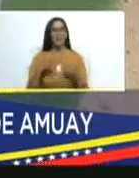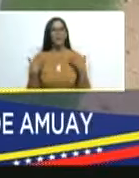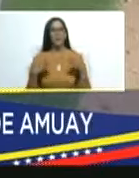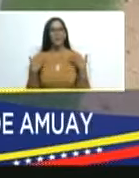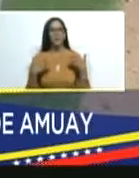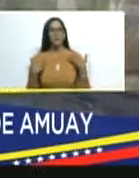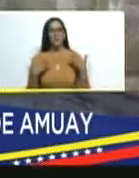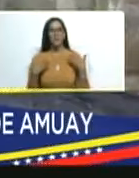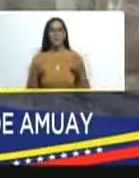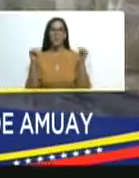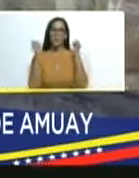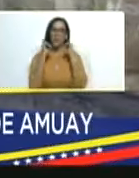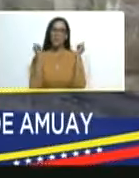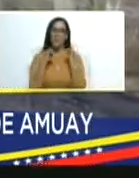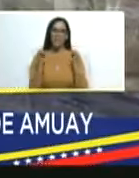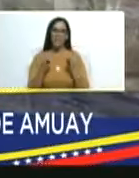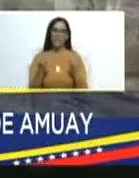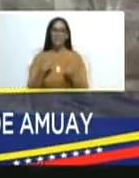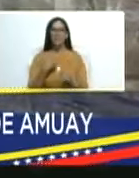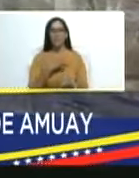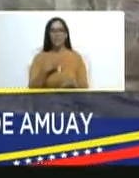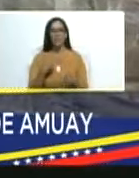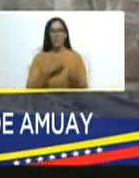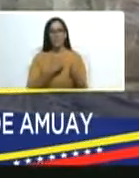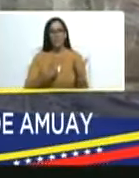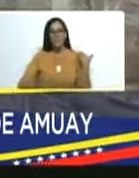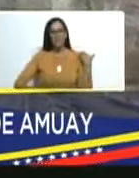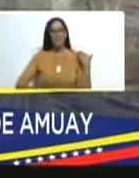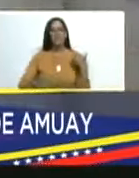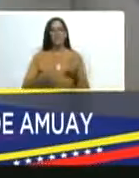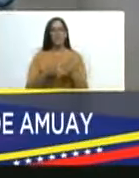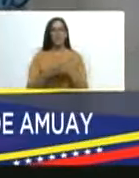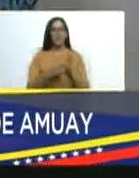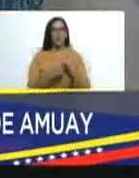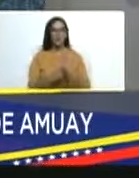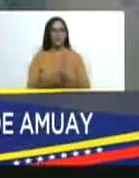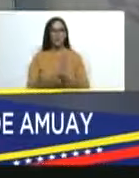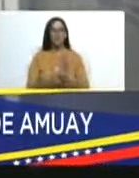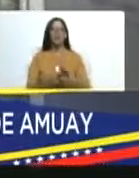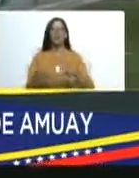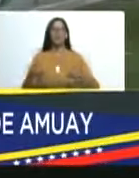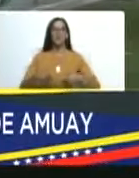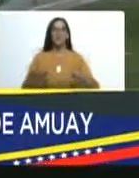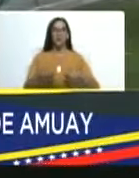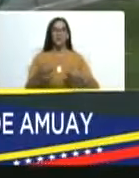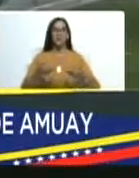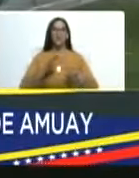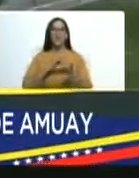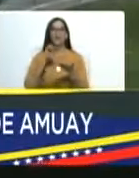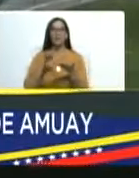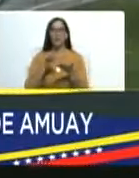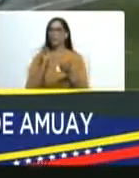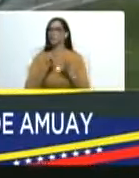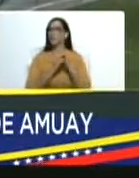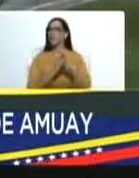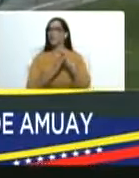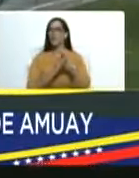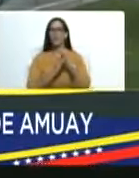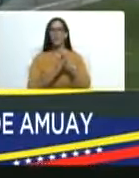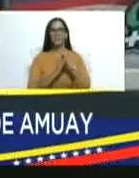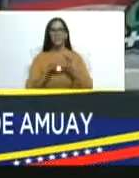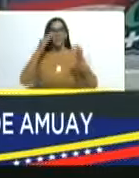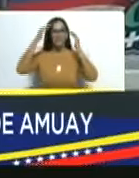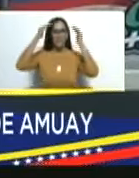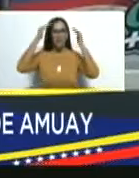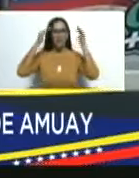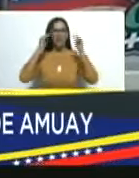contentos, muy felices, y yo quisiera, presidente, que con esta imagen, con este esfuerzo nacional que usted lideriza, bueno, saludarlo